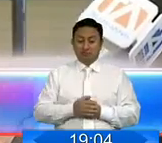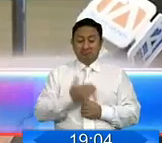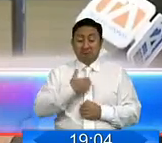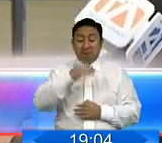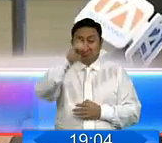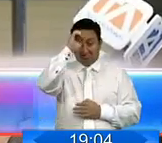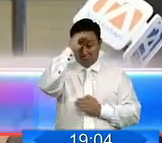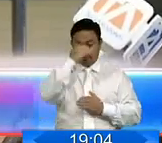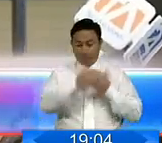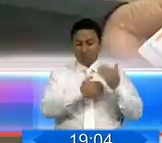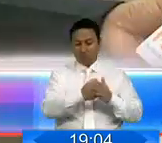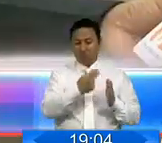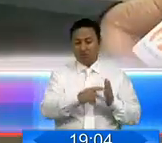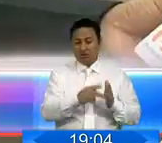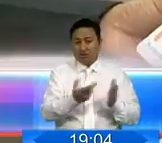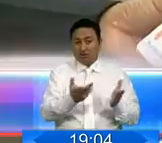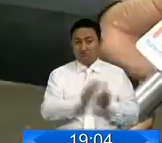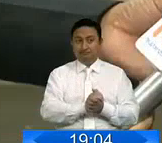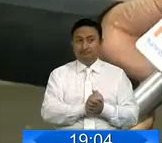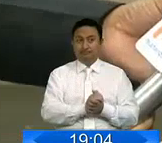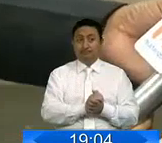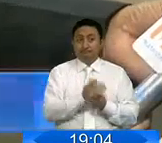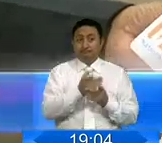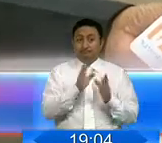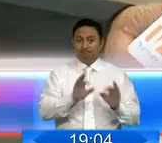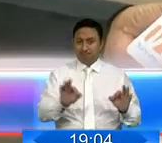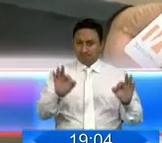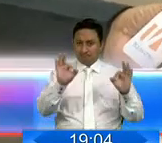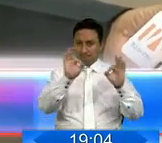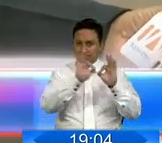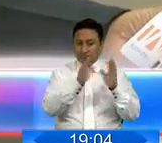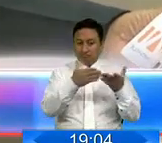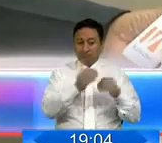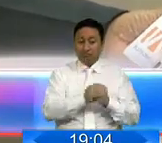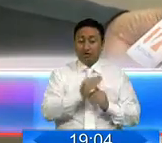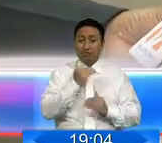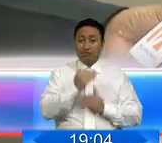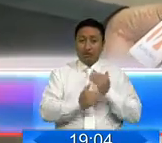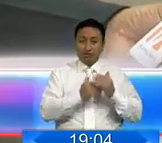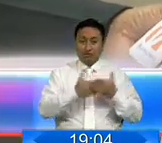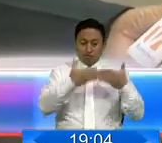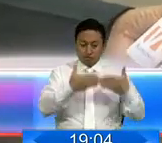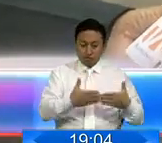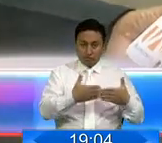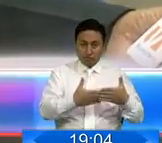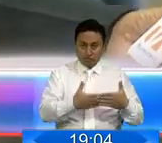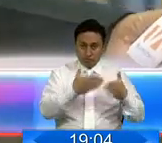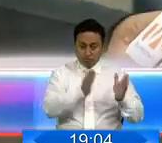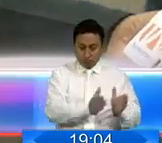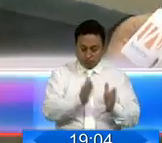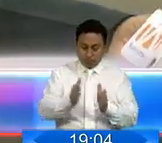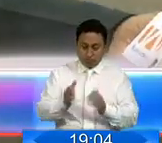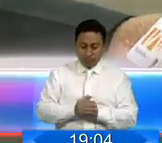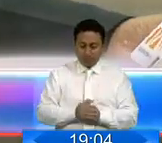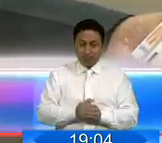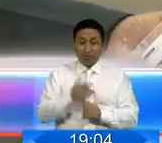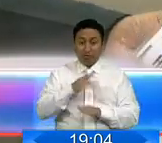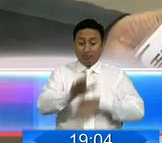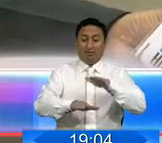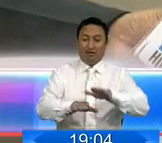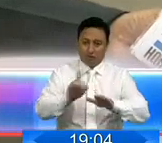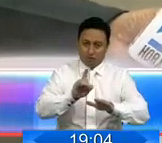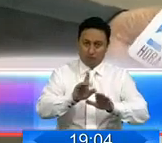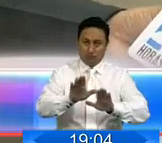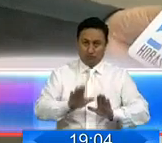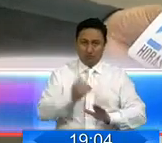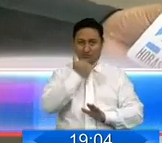va a terminar todo esto. Creo que es importante permitir que los procesos se cumplan. Creo que es malo adelantarse, si bien